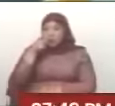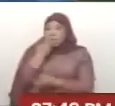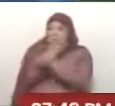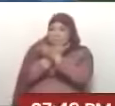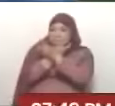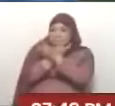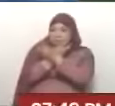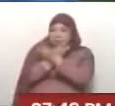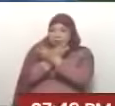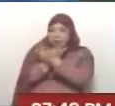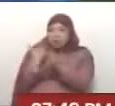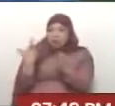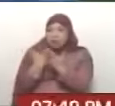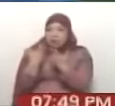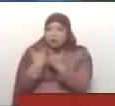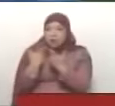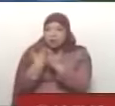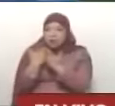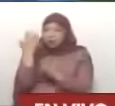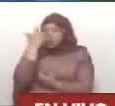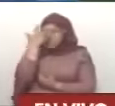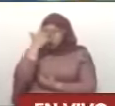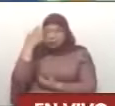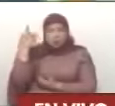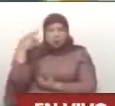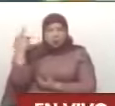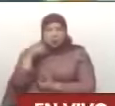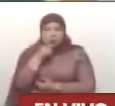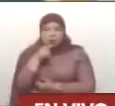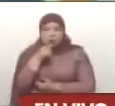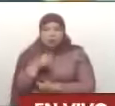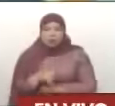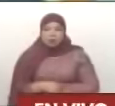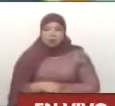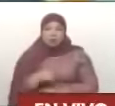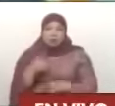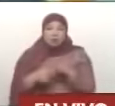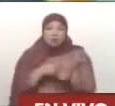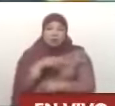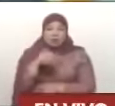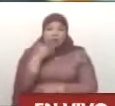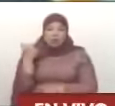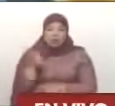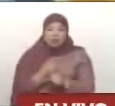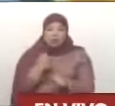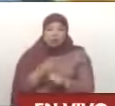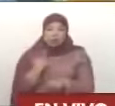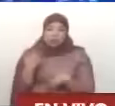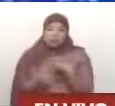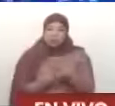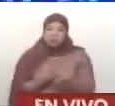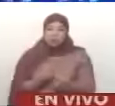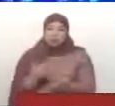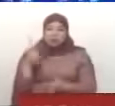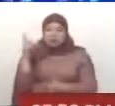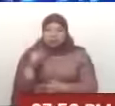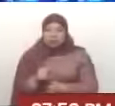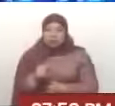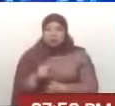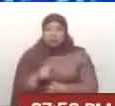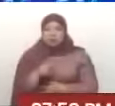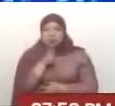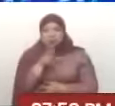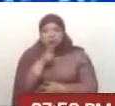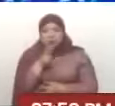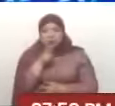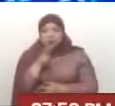como mercenario en una guerra. ¿Quién sabe qué habrá visto este muchacho en esa guerra? Trastorno de estrés postraumático, es una cosa. ¿Qué crímenes